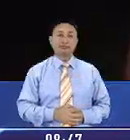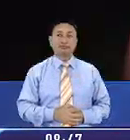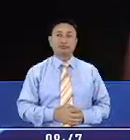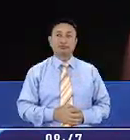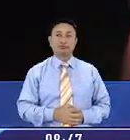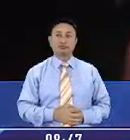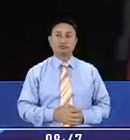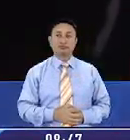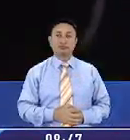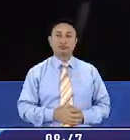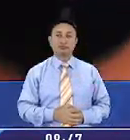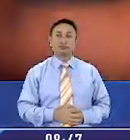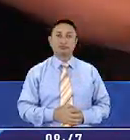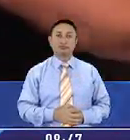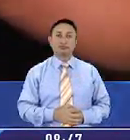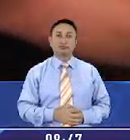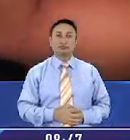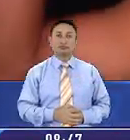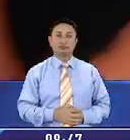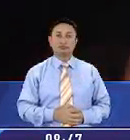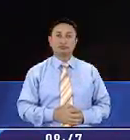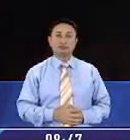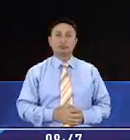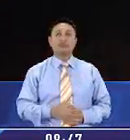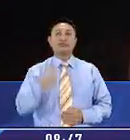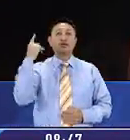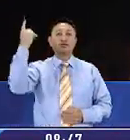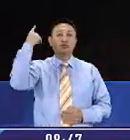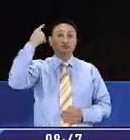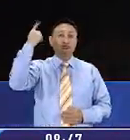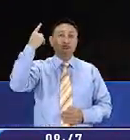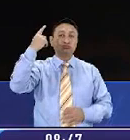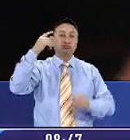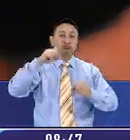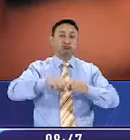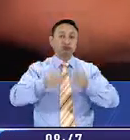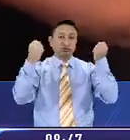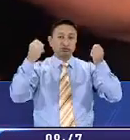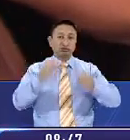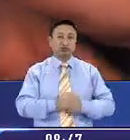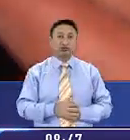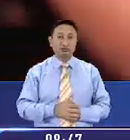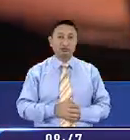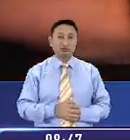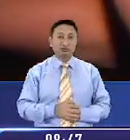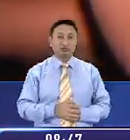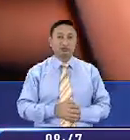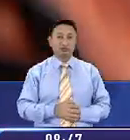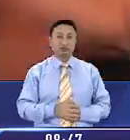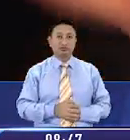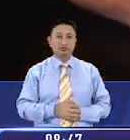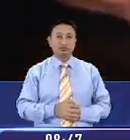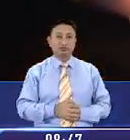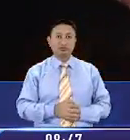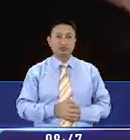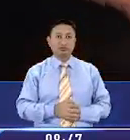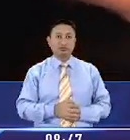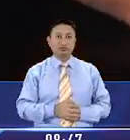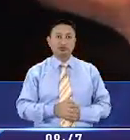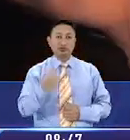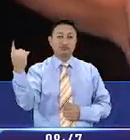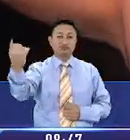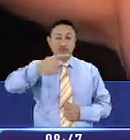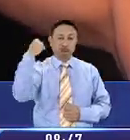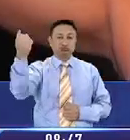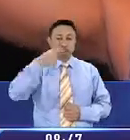De arriba se explosionó y se volaron las hélices y ahí con las hélices cortó el rabo. Y ahí se vino nomás la bola